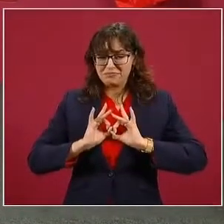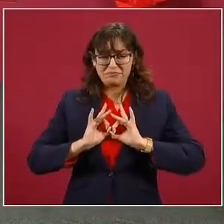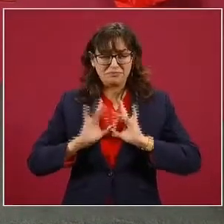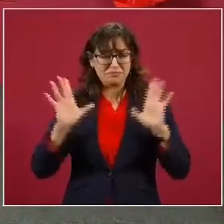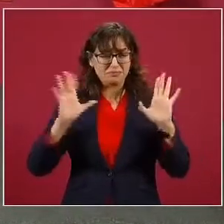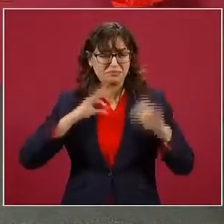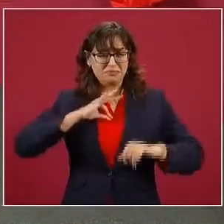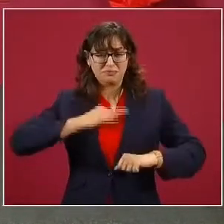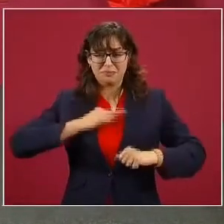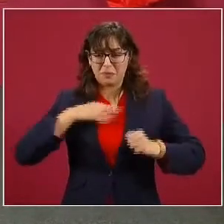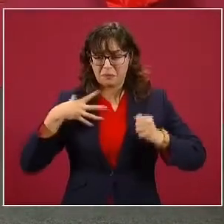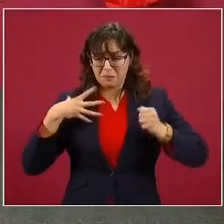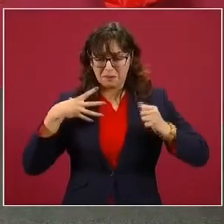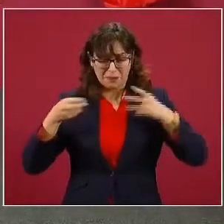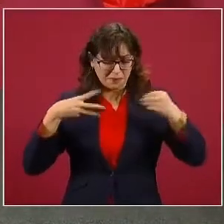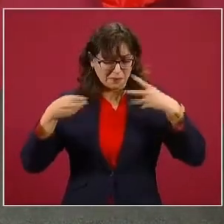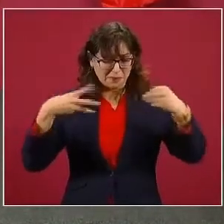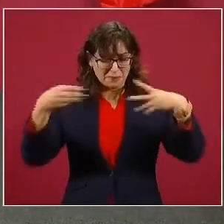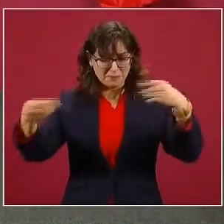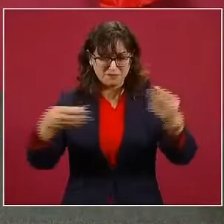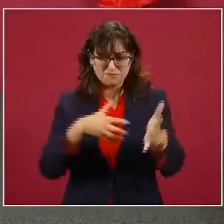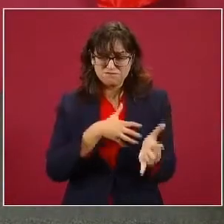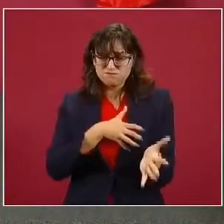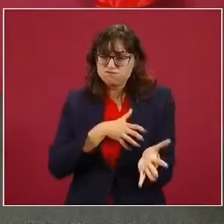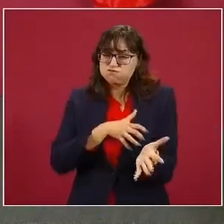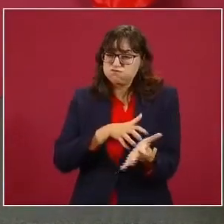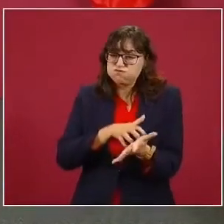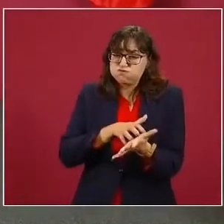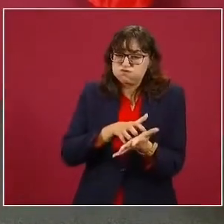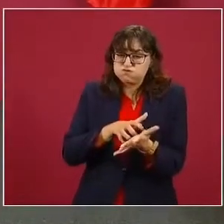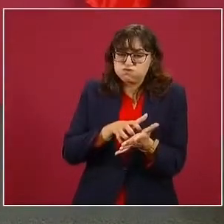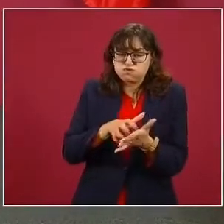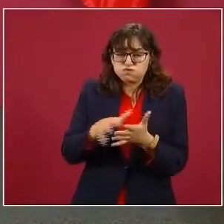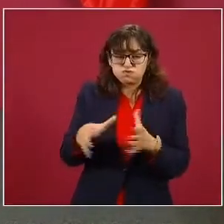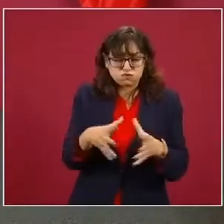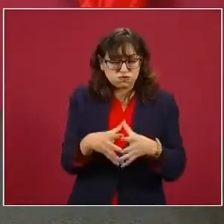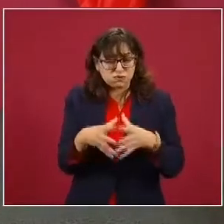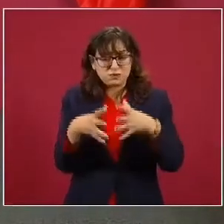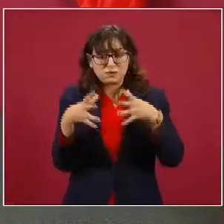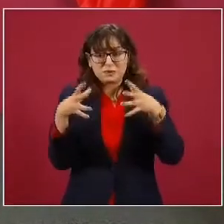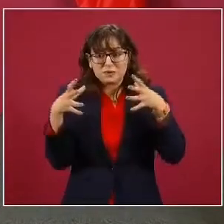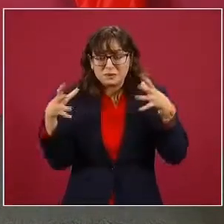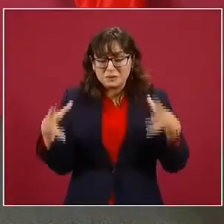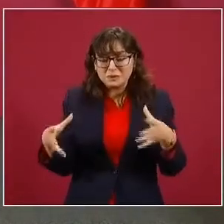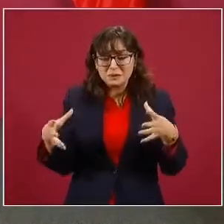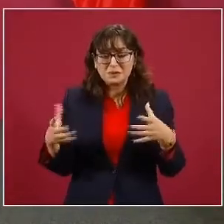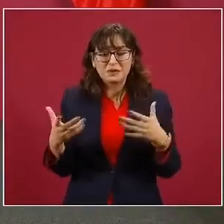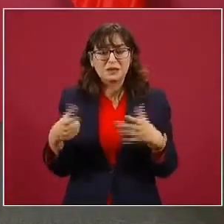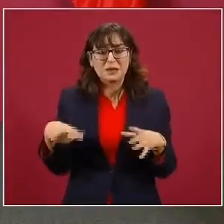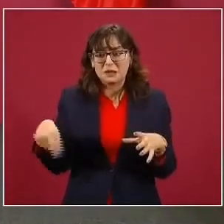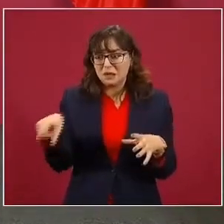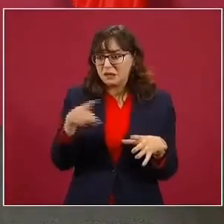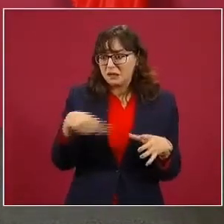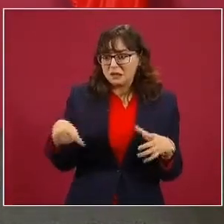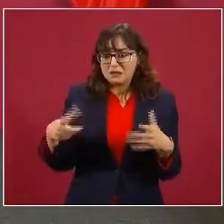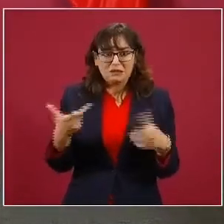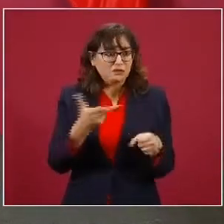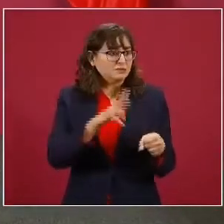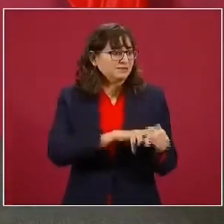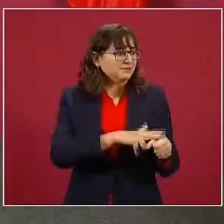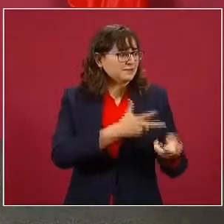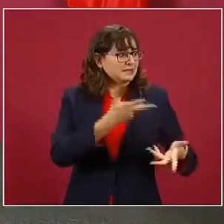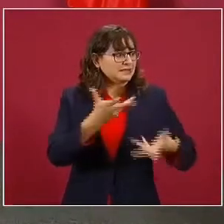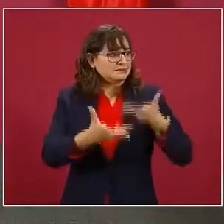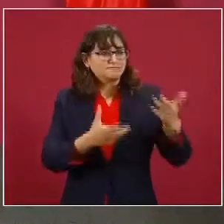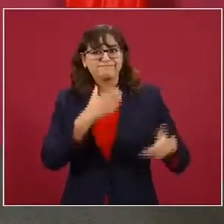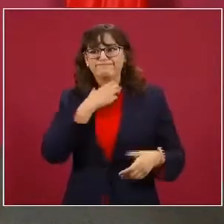creció el número de contagios, de enfermos, y no tenían manera de atenderlos